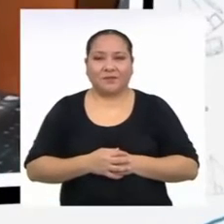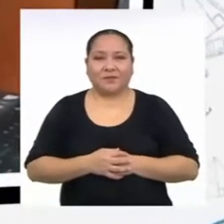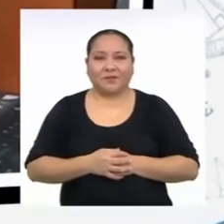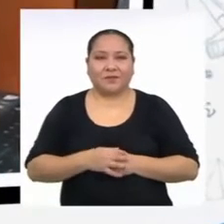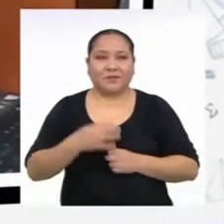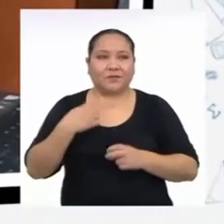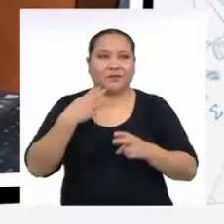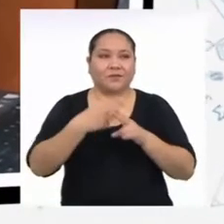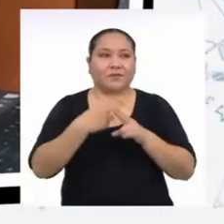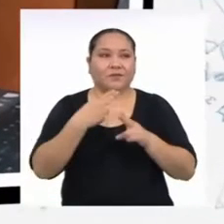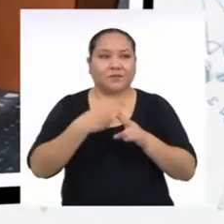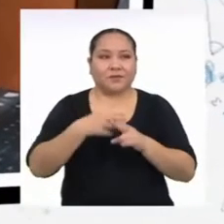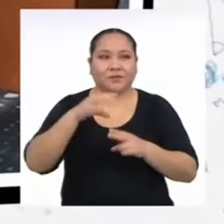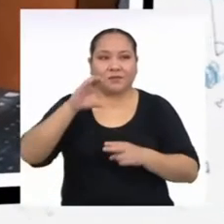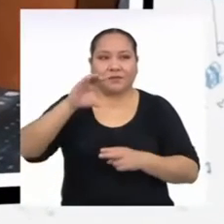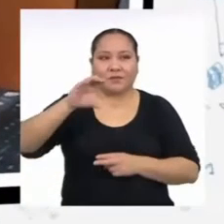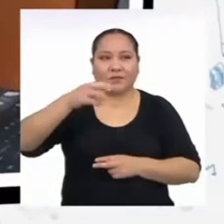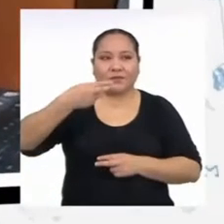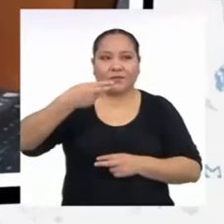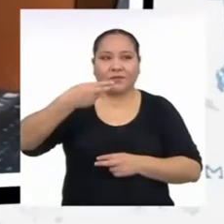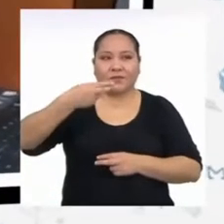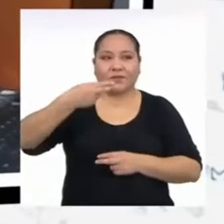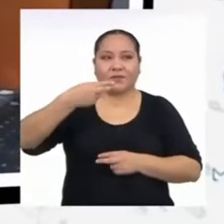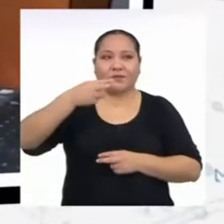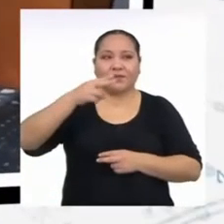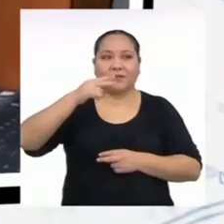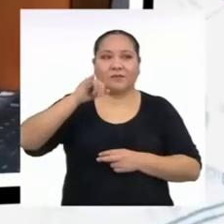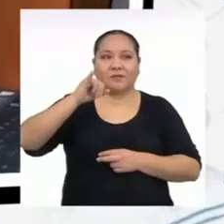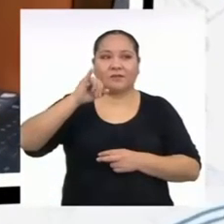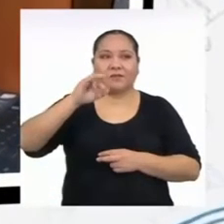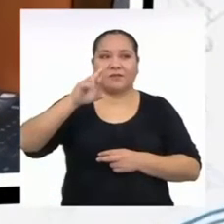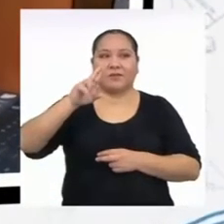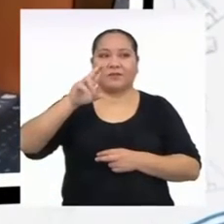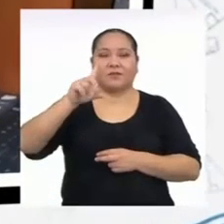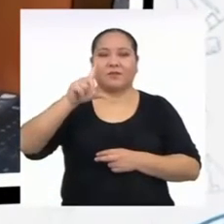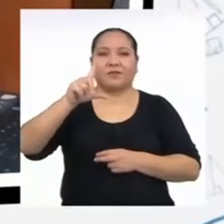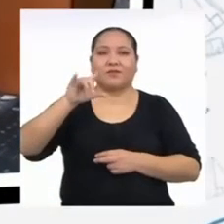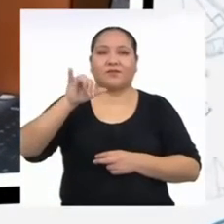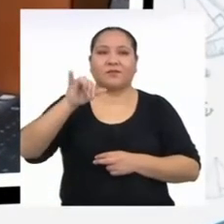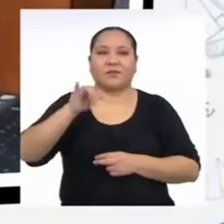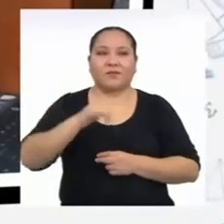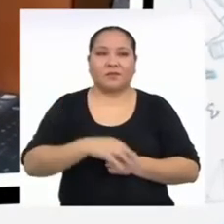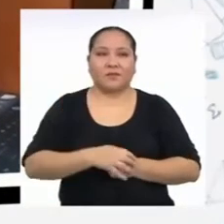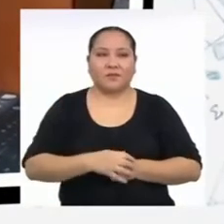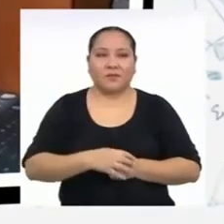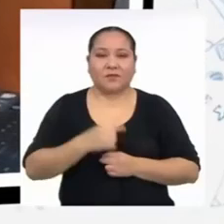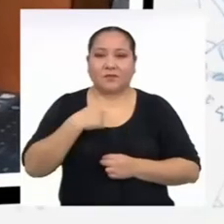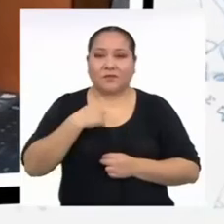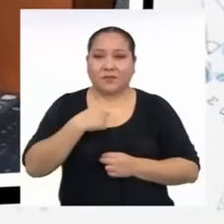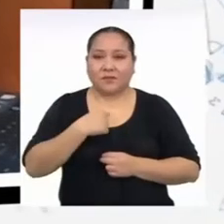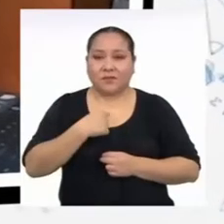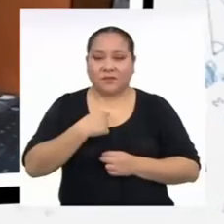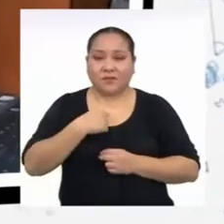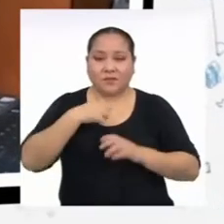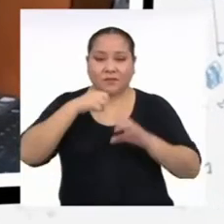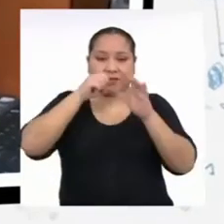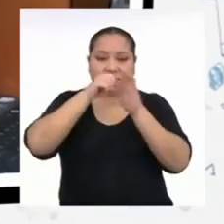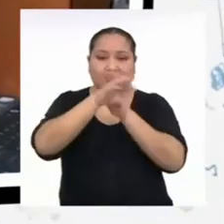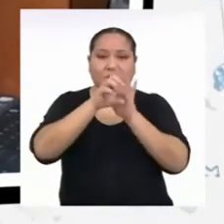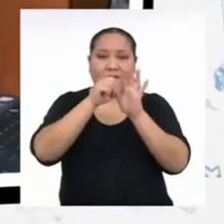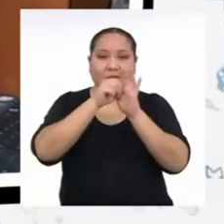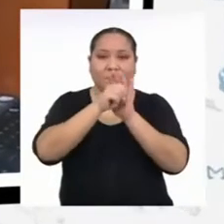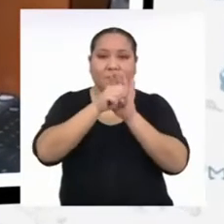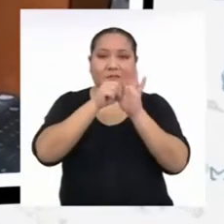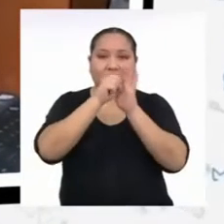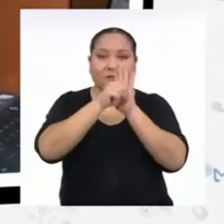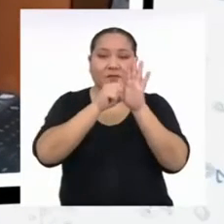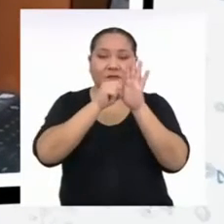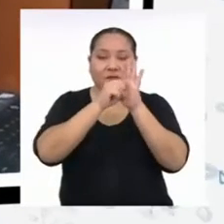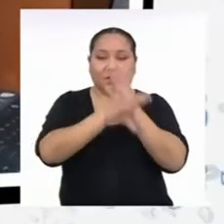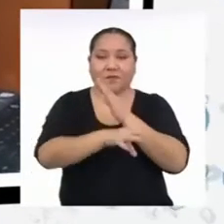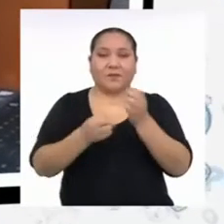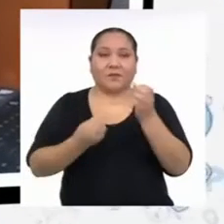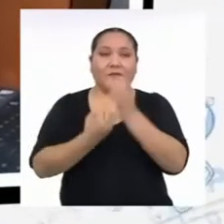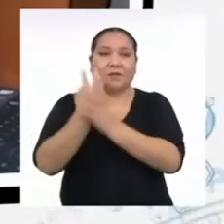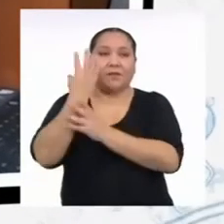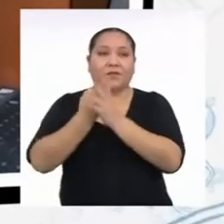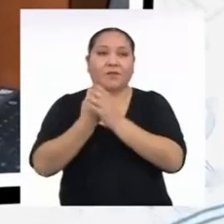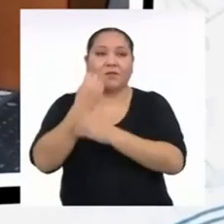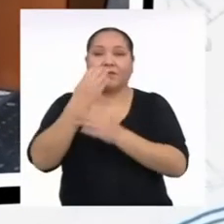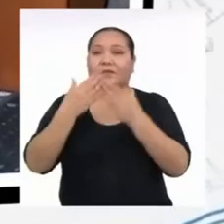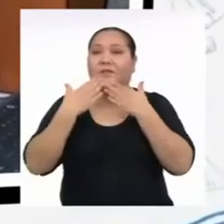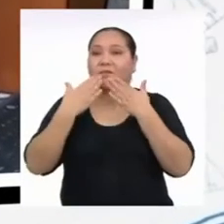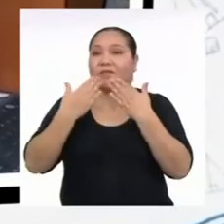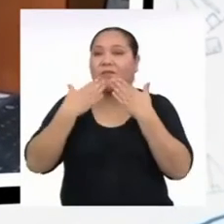Me llamo Chile Lamayenque y envío este video desde Arequipa. Gracias por un nuevo